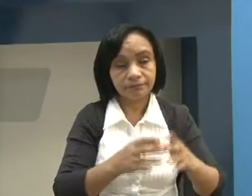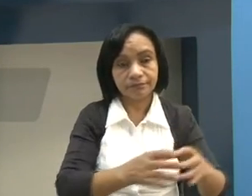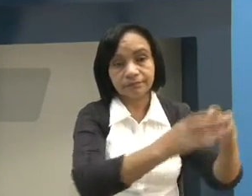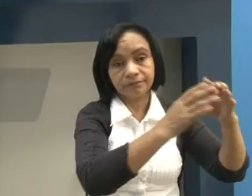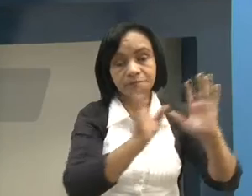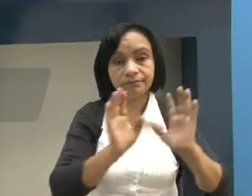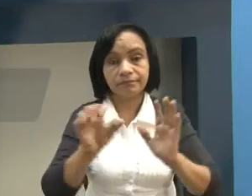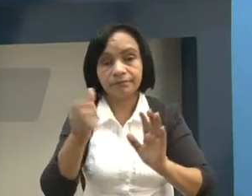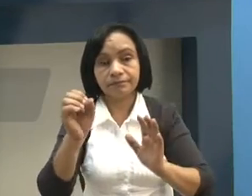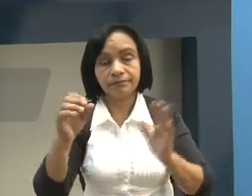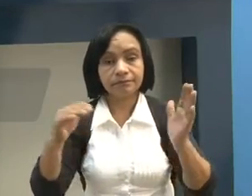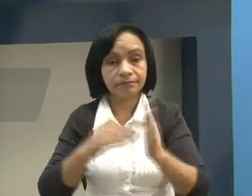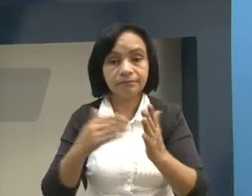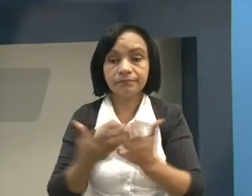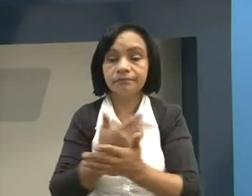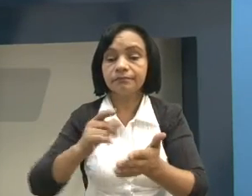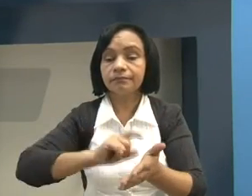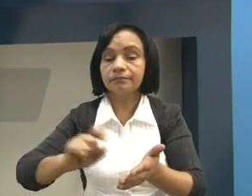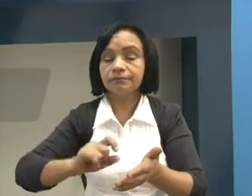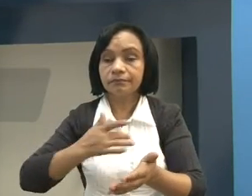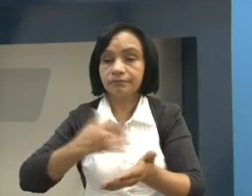60 mil. Entonces, ¿cuántos pupitres nuevos requerís?